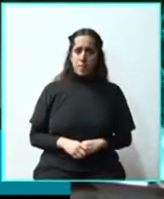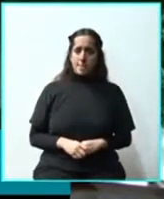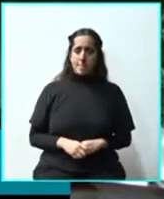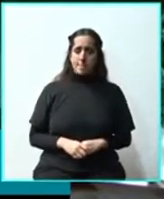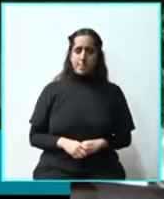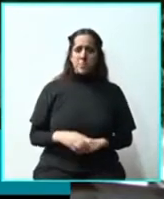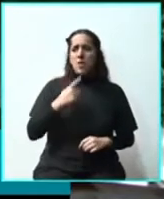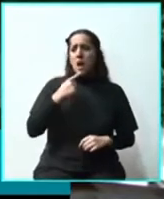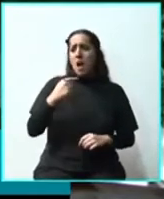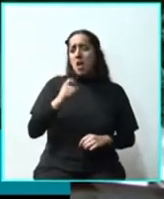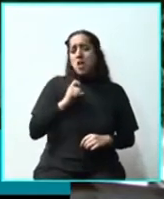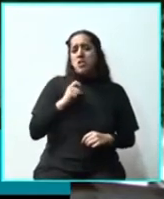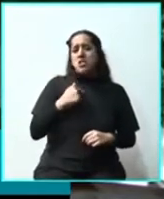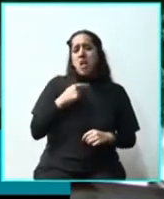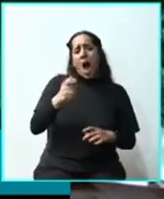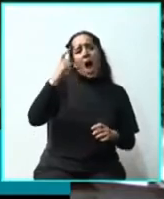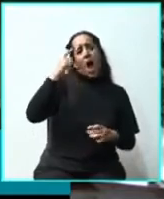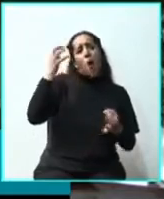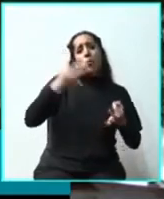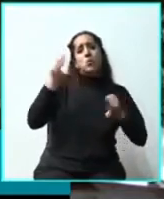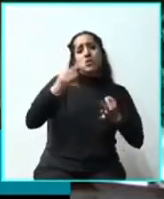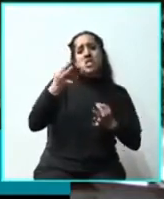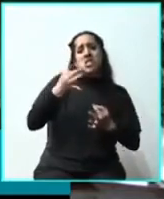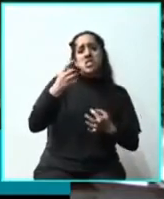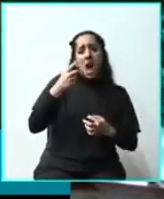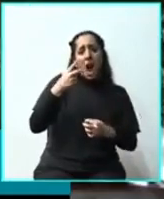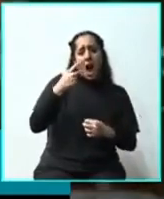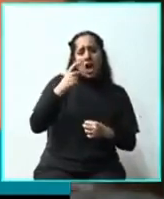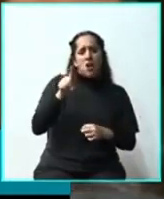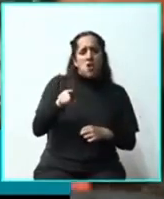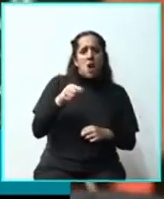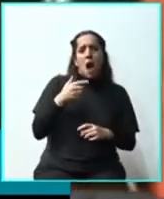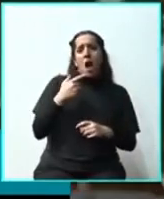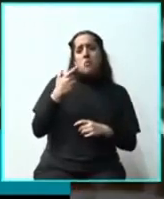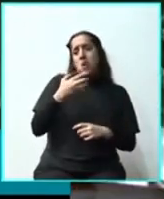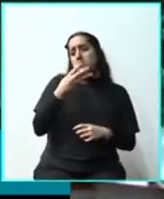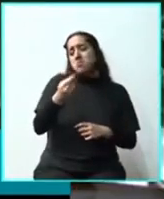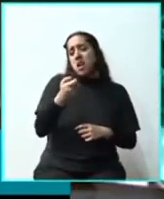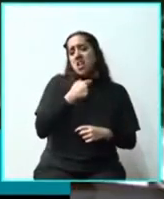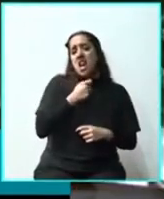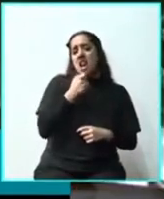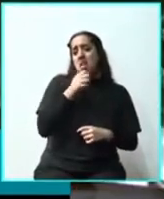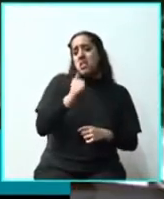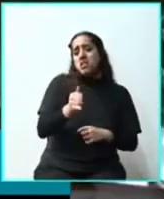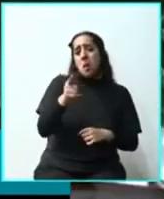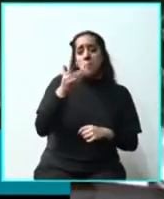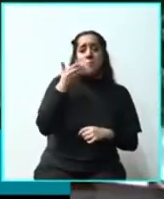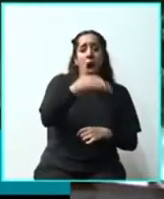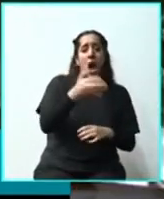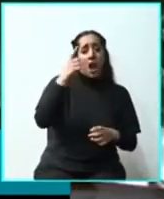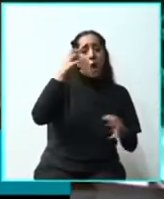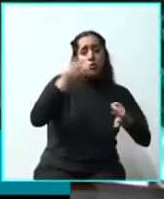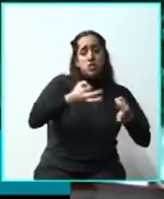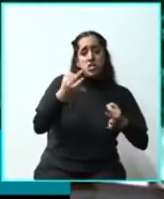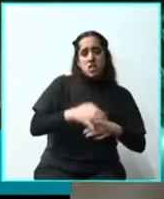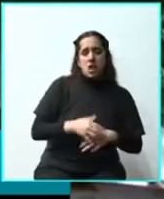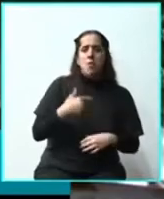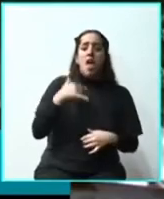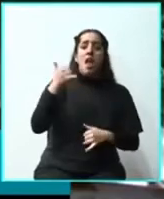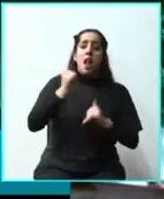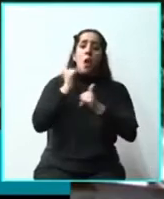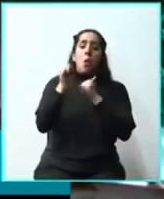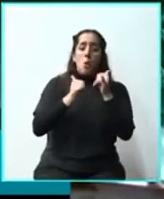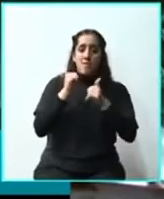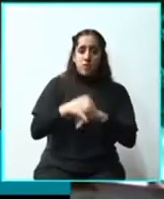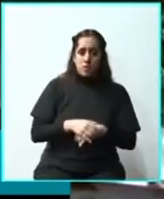Nos dirán, lo controla la justicia. Si tiene algún reclamo, vaya a la justicia. Bueno, les cuento que